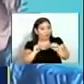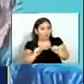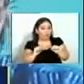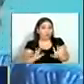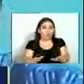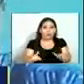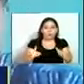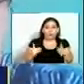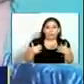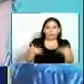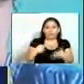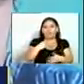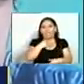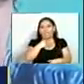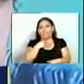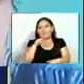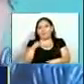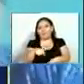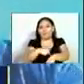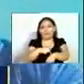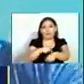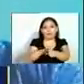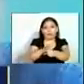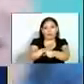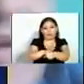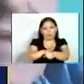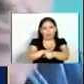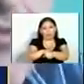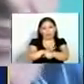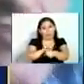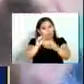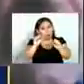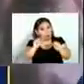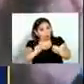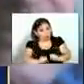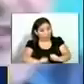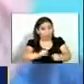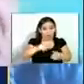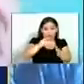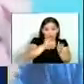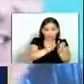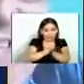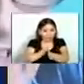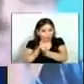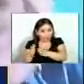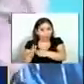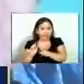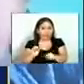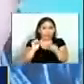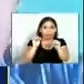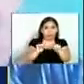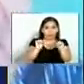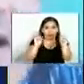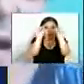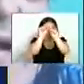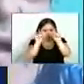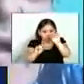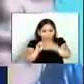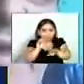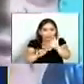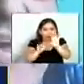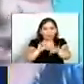Producto de esta crisis Que estamos viviendo La posibilidad De integrar El proceso Y administrar Desde esta plataforma